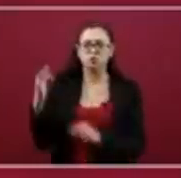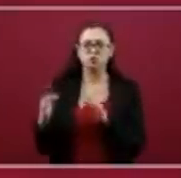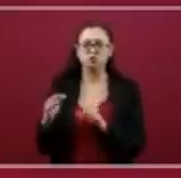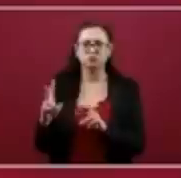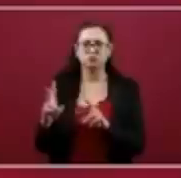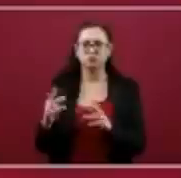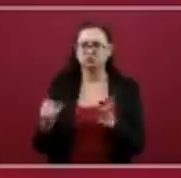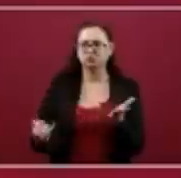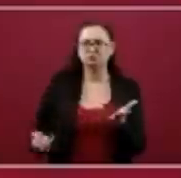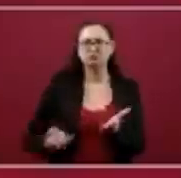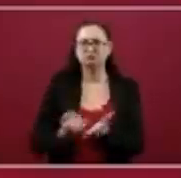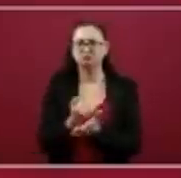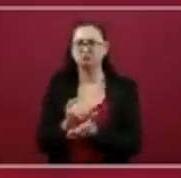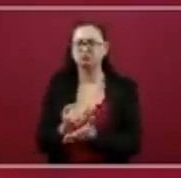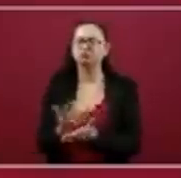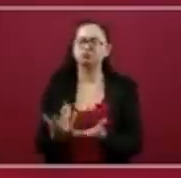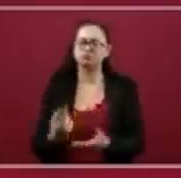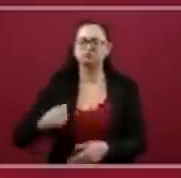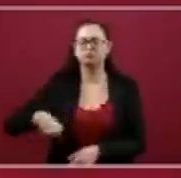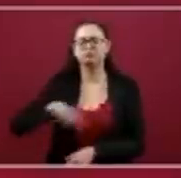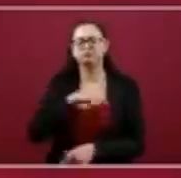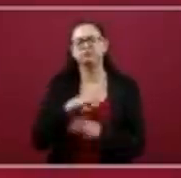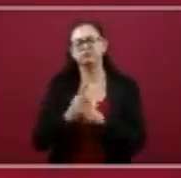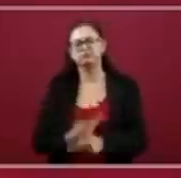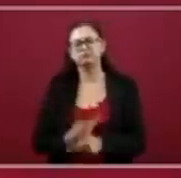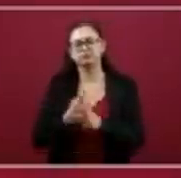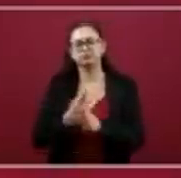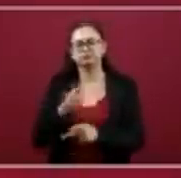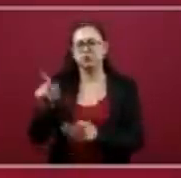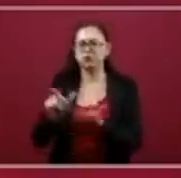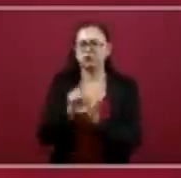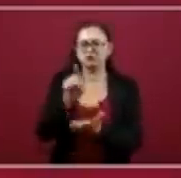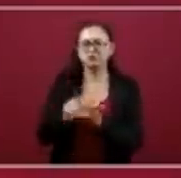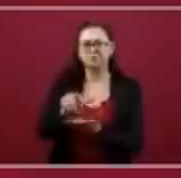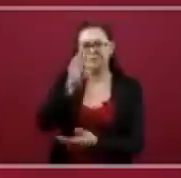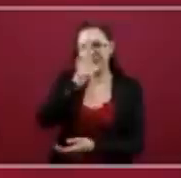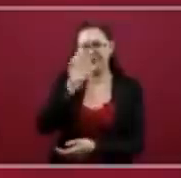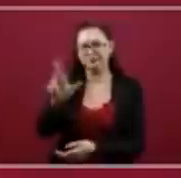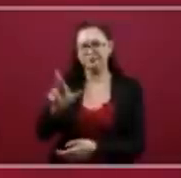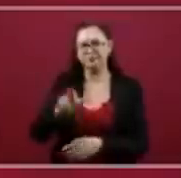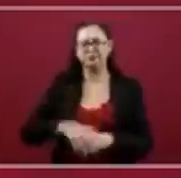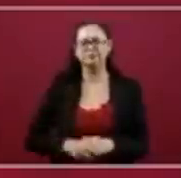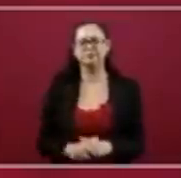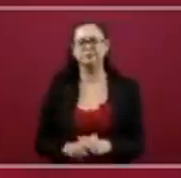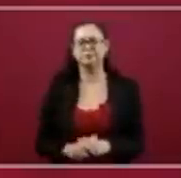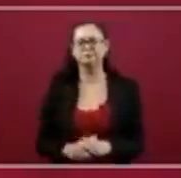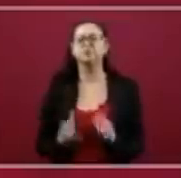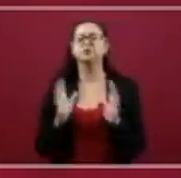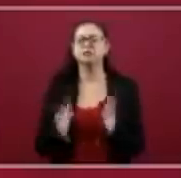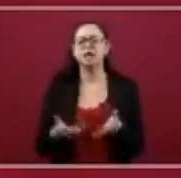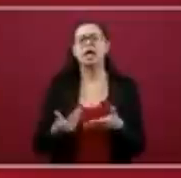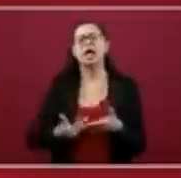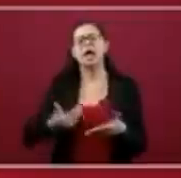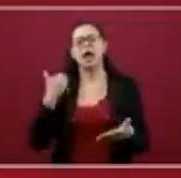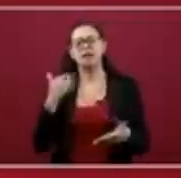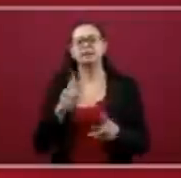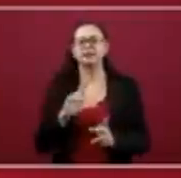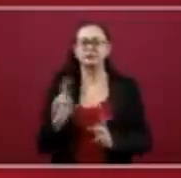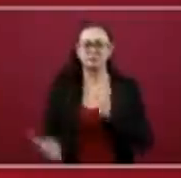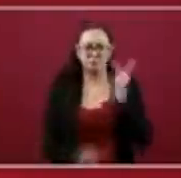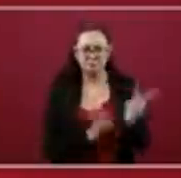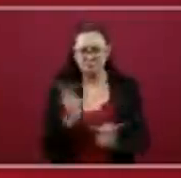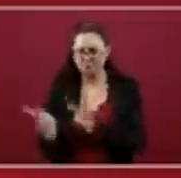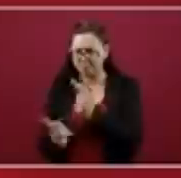asunto. Vamos a ser respetuosos de la legalidad. Ya se hizo una consulta, el